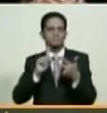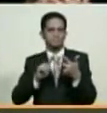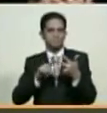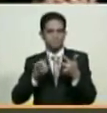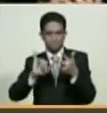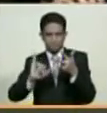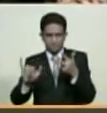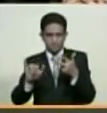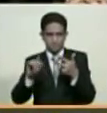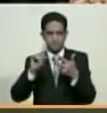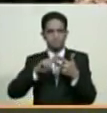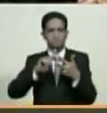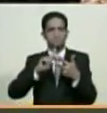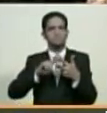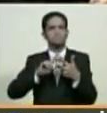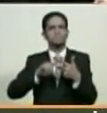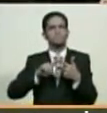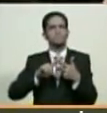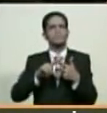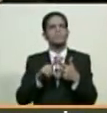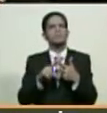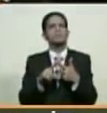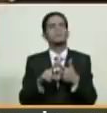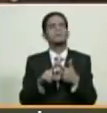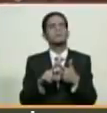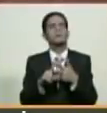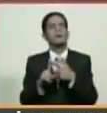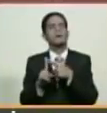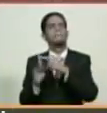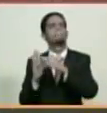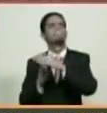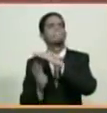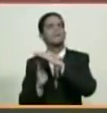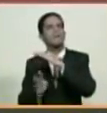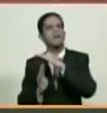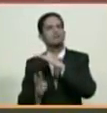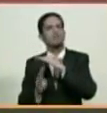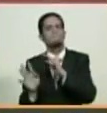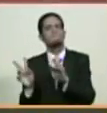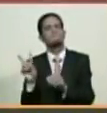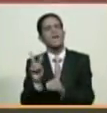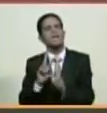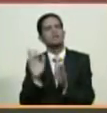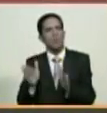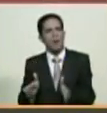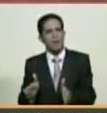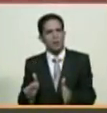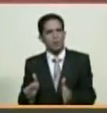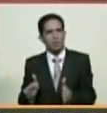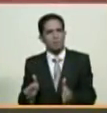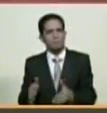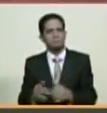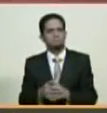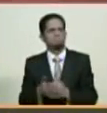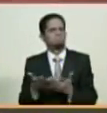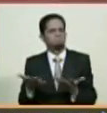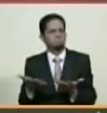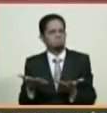Sobre la llamada migración venezolana en el extranjero. Lo que ocurre